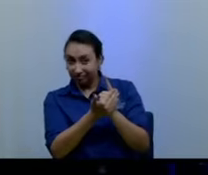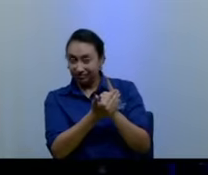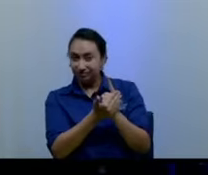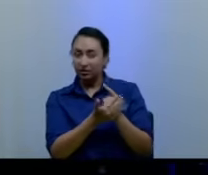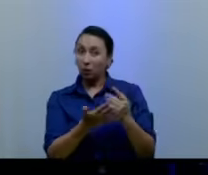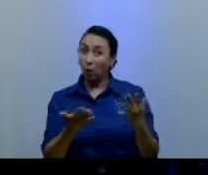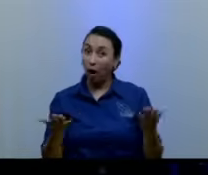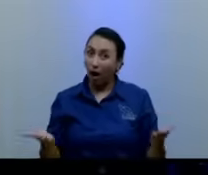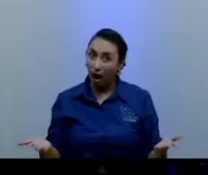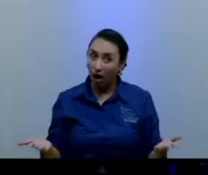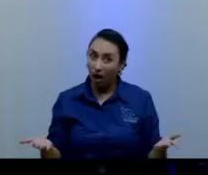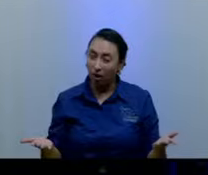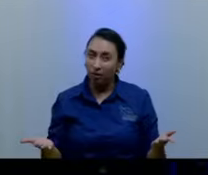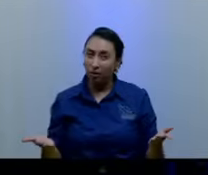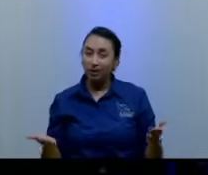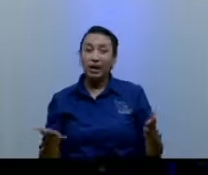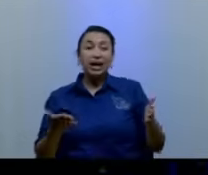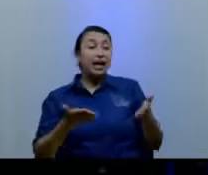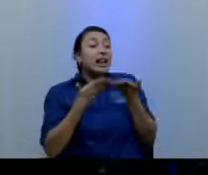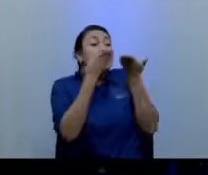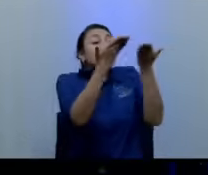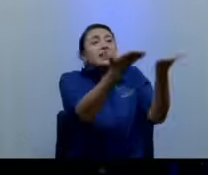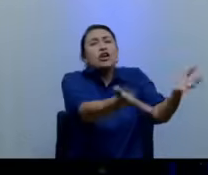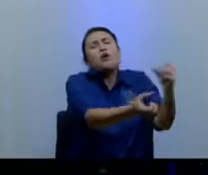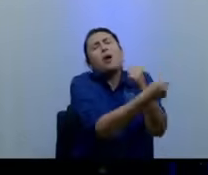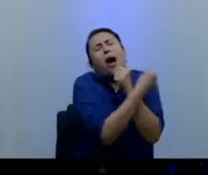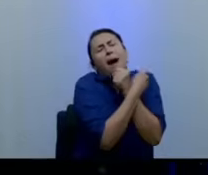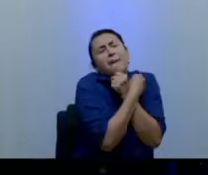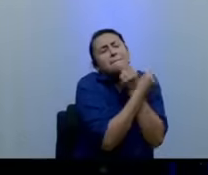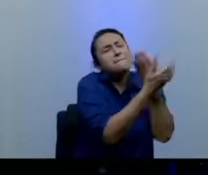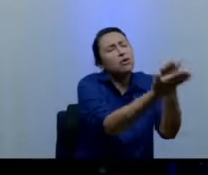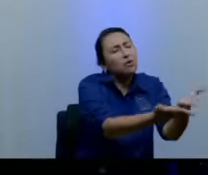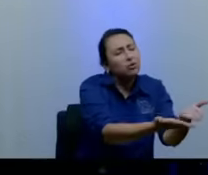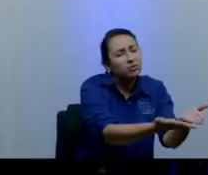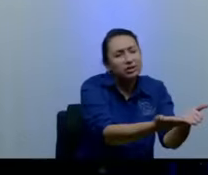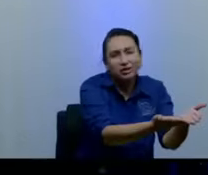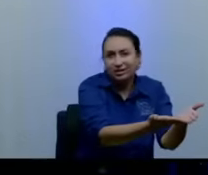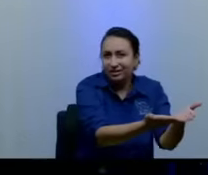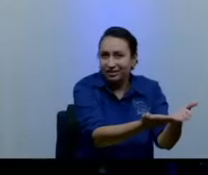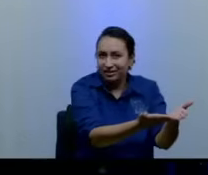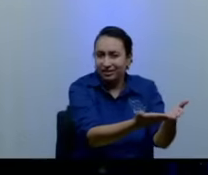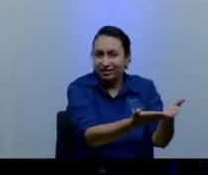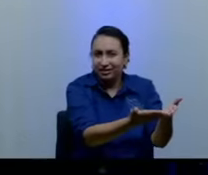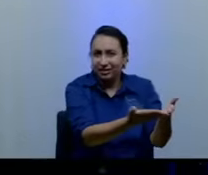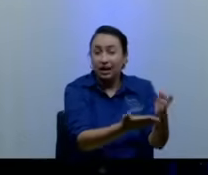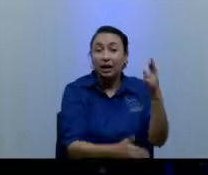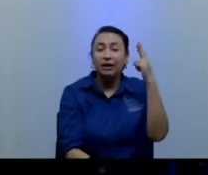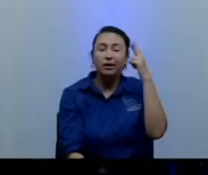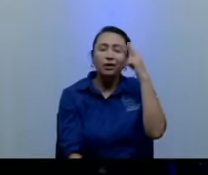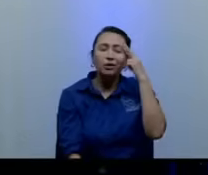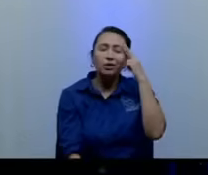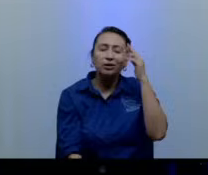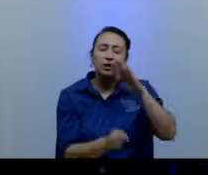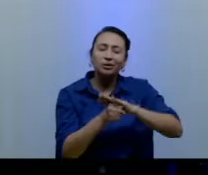Manifestó amor y una ofrenda recordando el pacto.